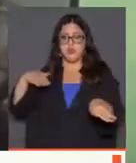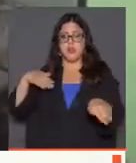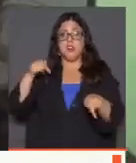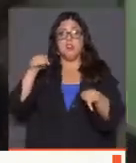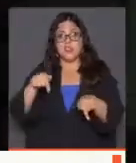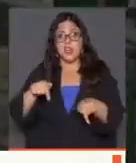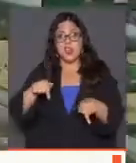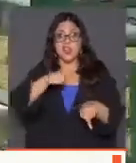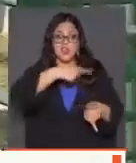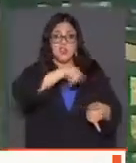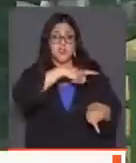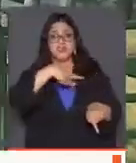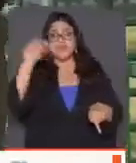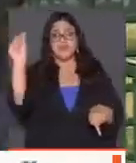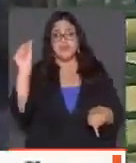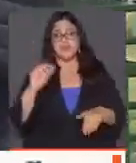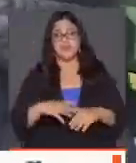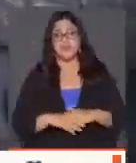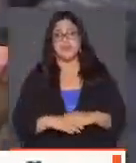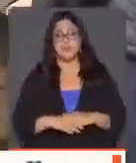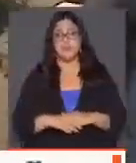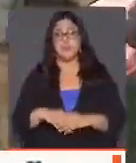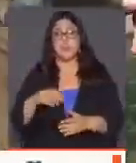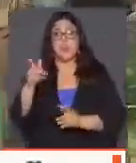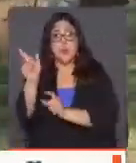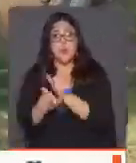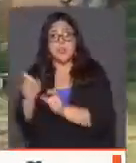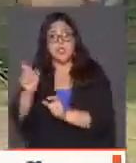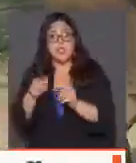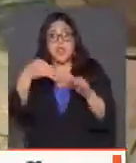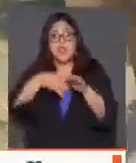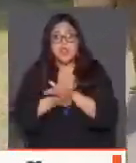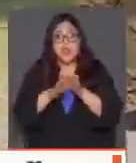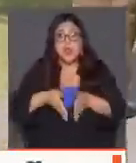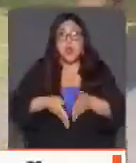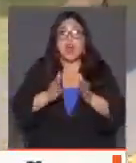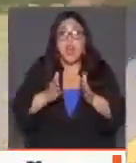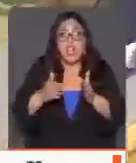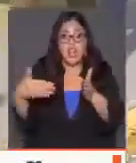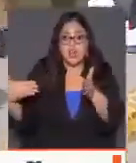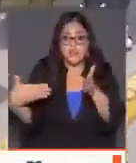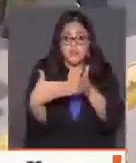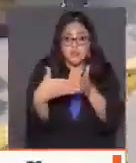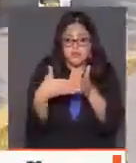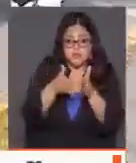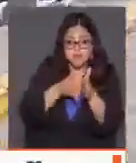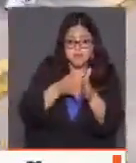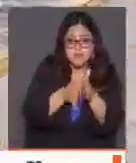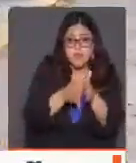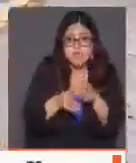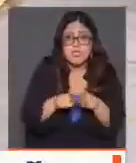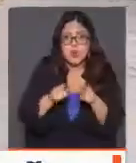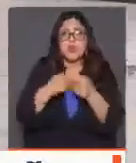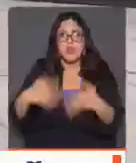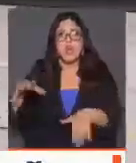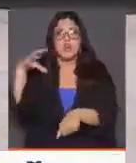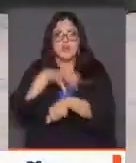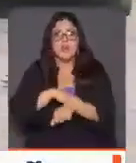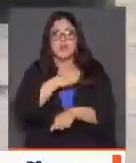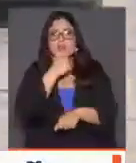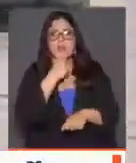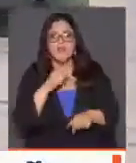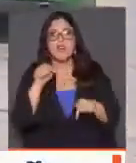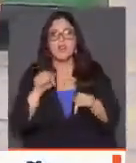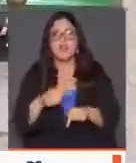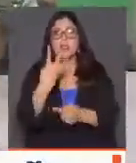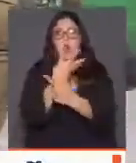esta situación. Todo terminó cuando los sujetos entraron en una calle sin salida, lo que facilitó la detención del grupo delictual, entre los cuales se encuentran